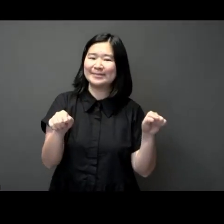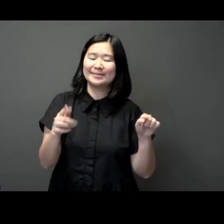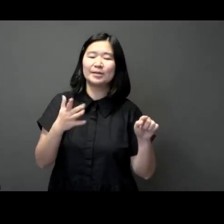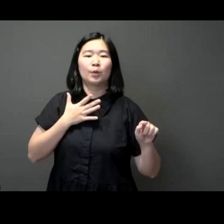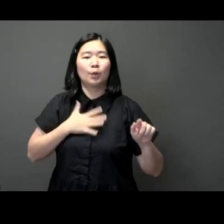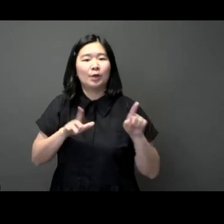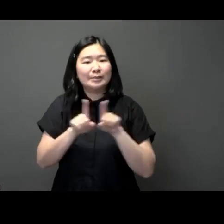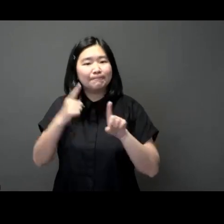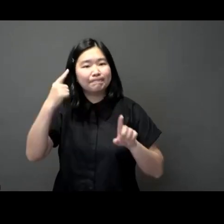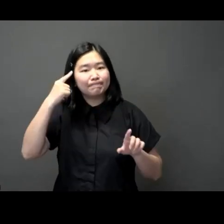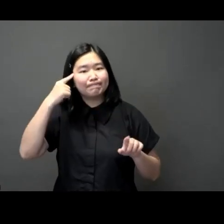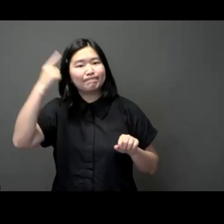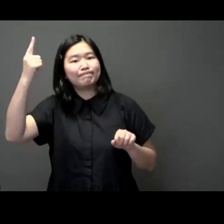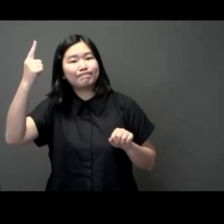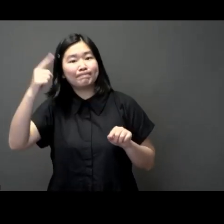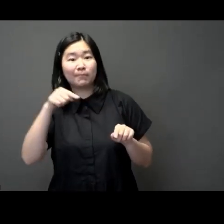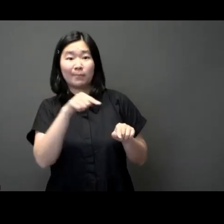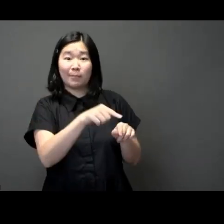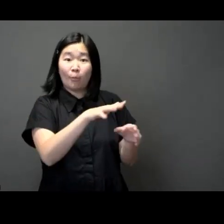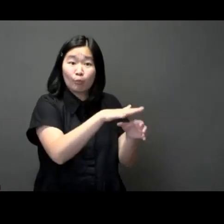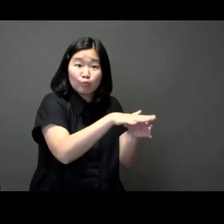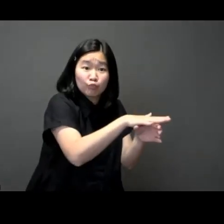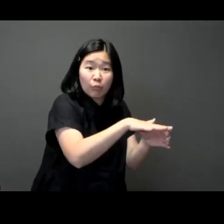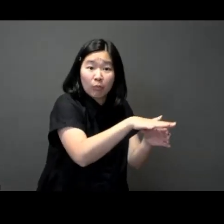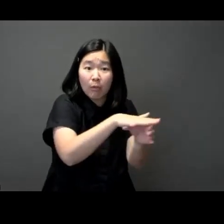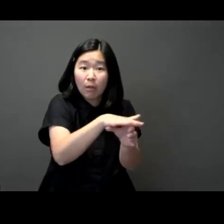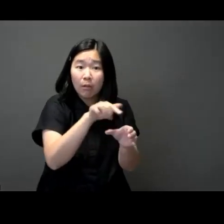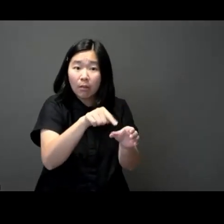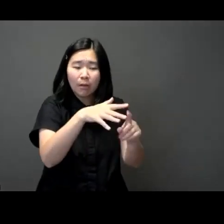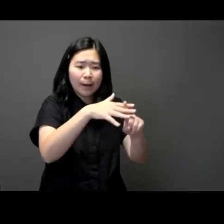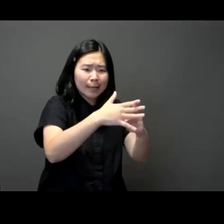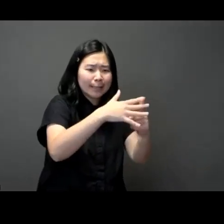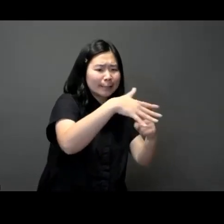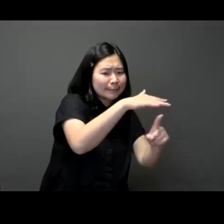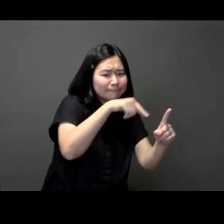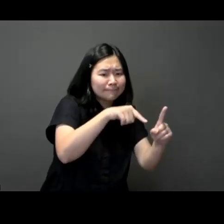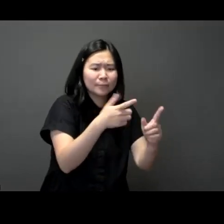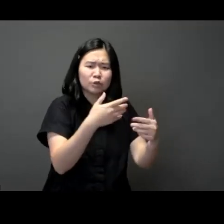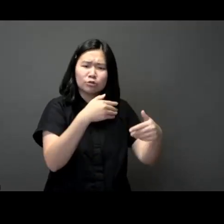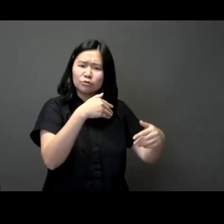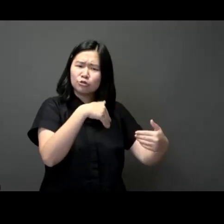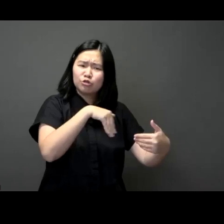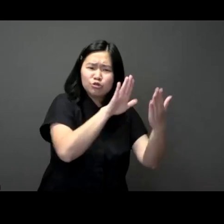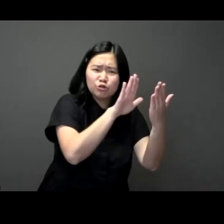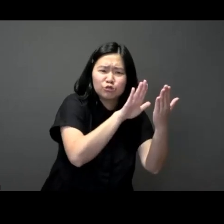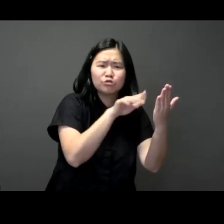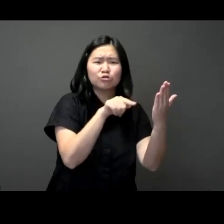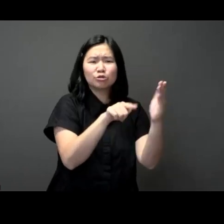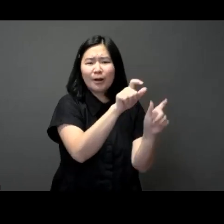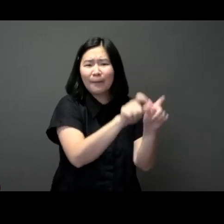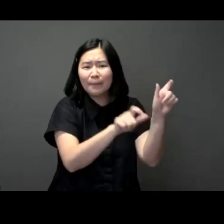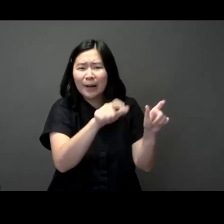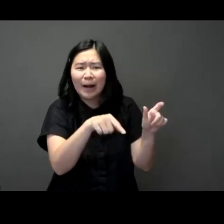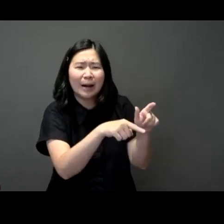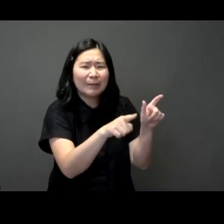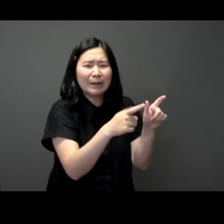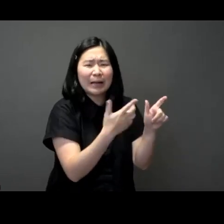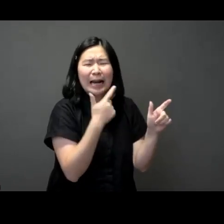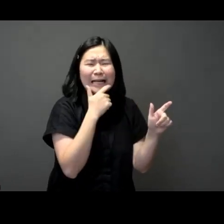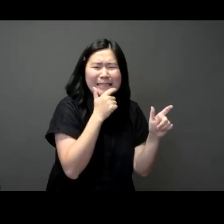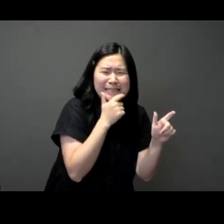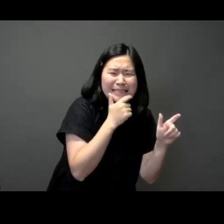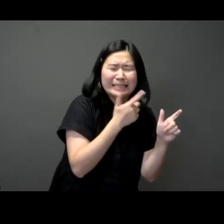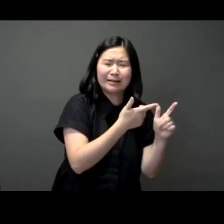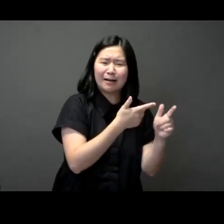y los desafíos específicos de acuerdo a la situación de cada población en situación de vulnerabilidad. Así que la Organización Panamericana